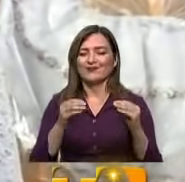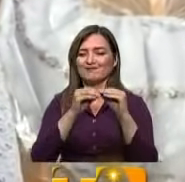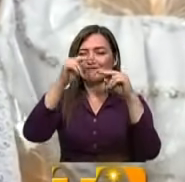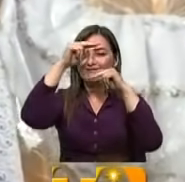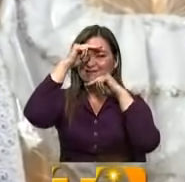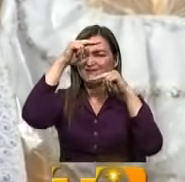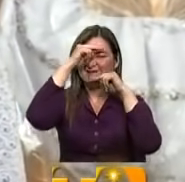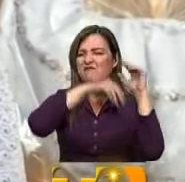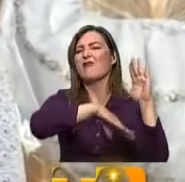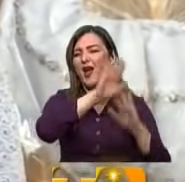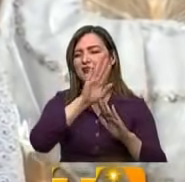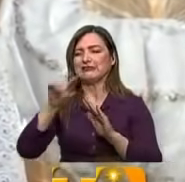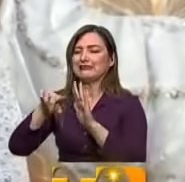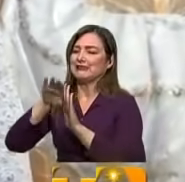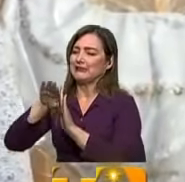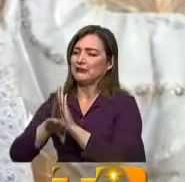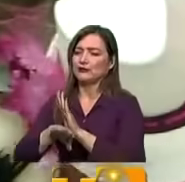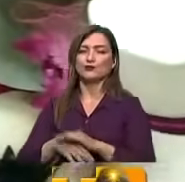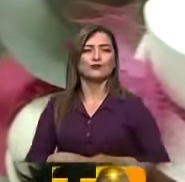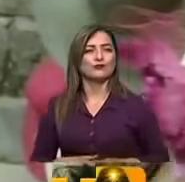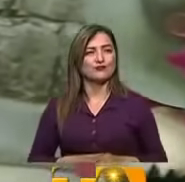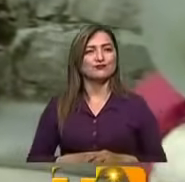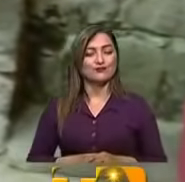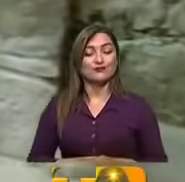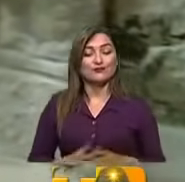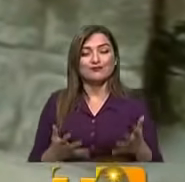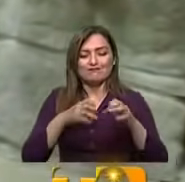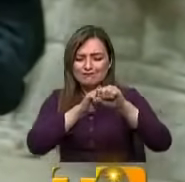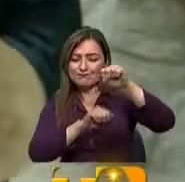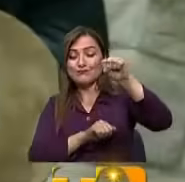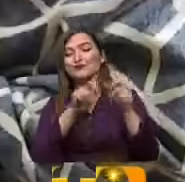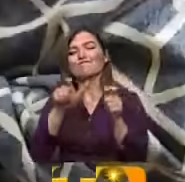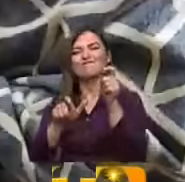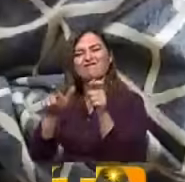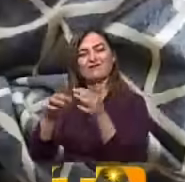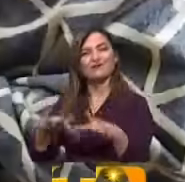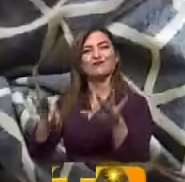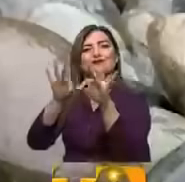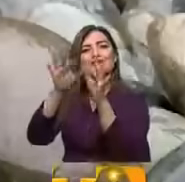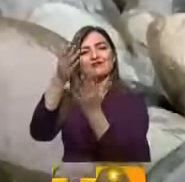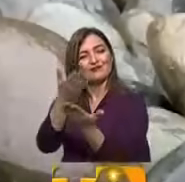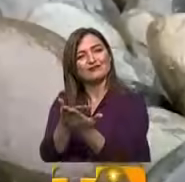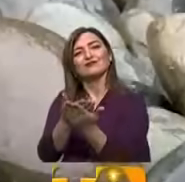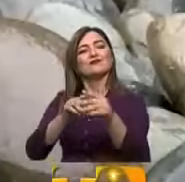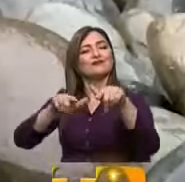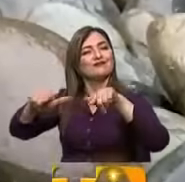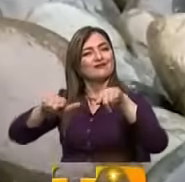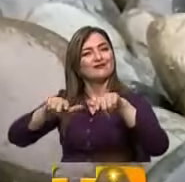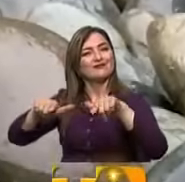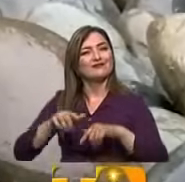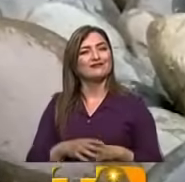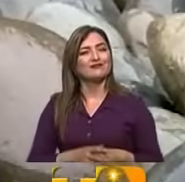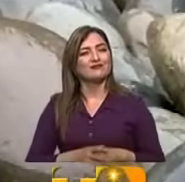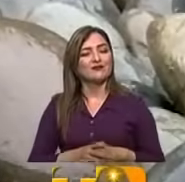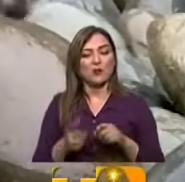buenas noticias que malas. Está bien, bueno. Esperemos que aquí descubramos personajes, iniciativas y lugares que han